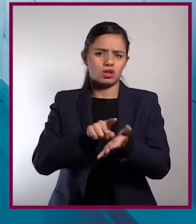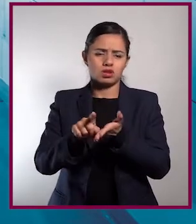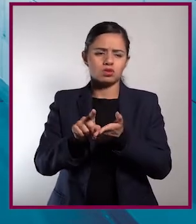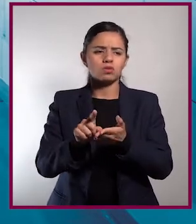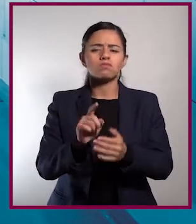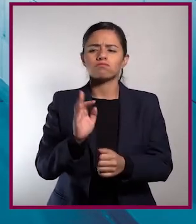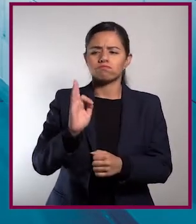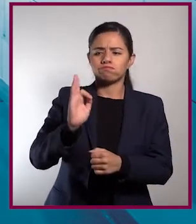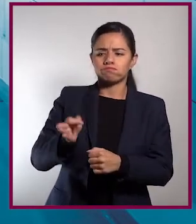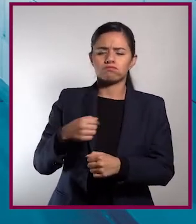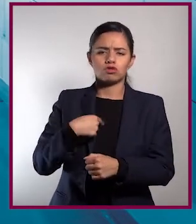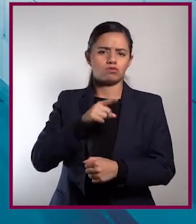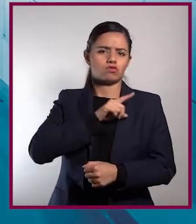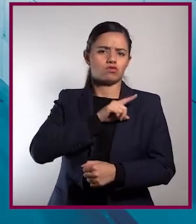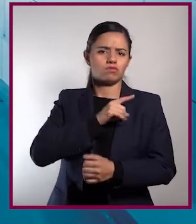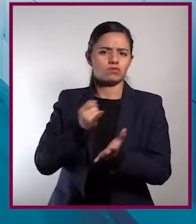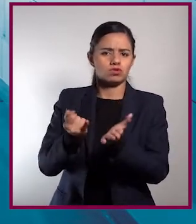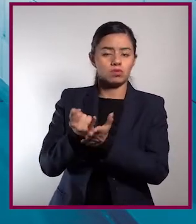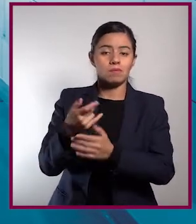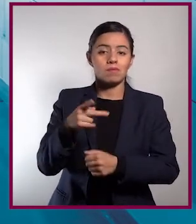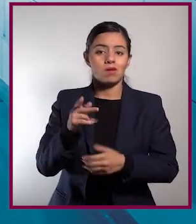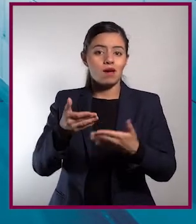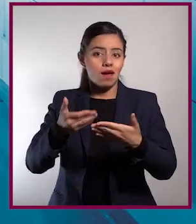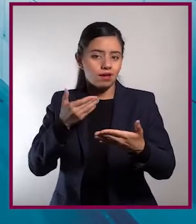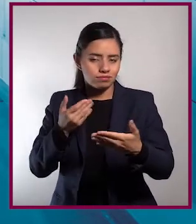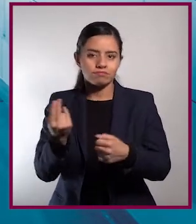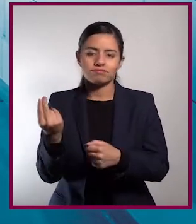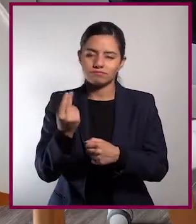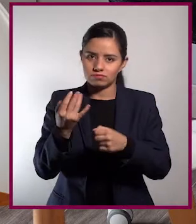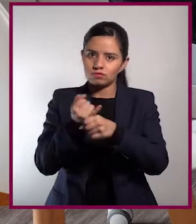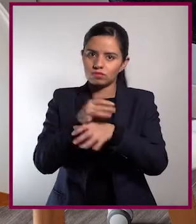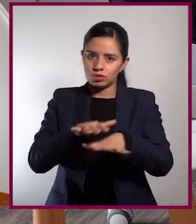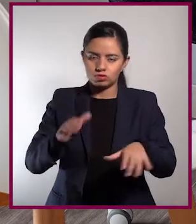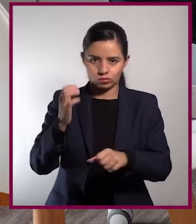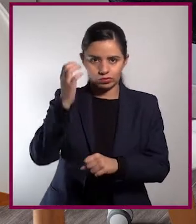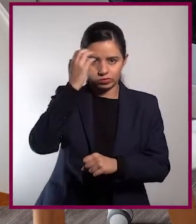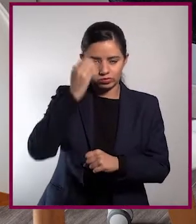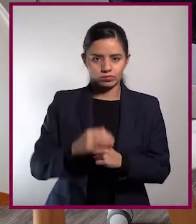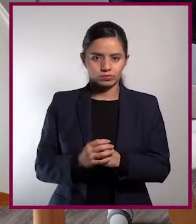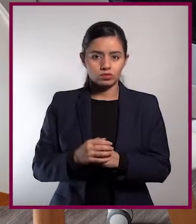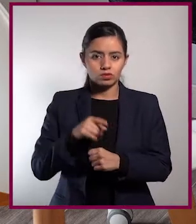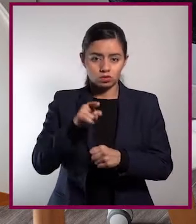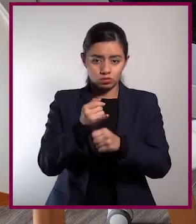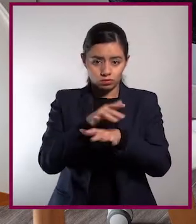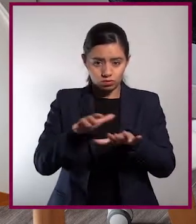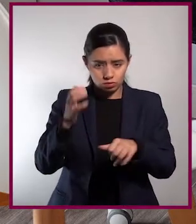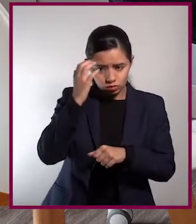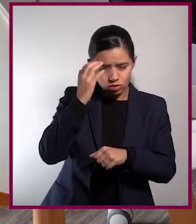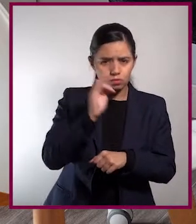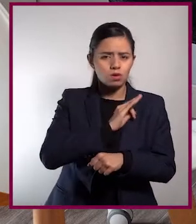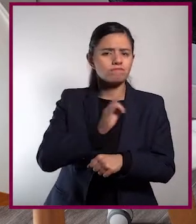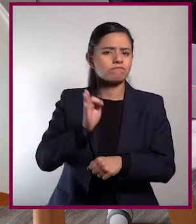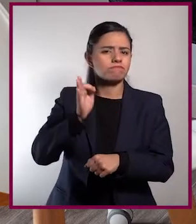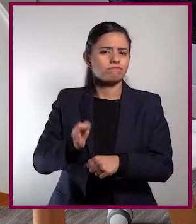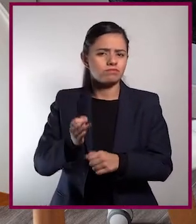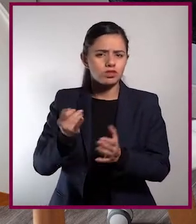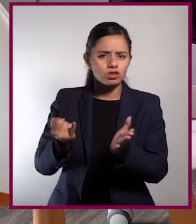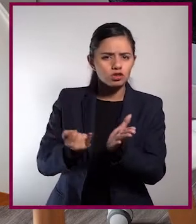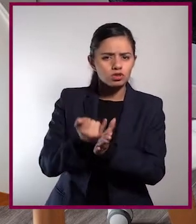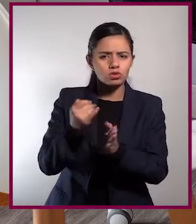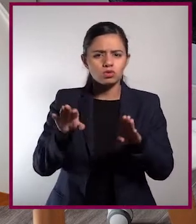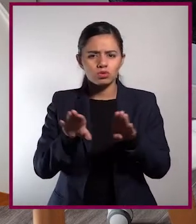derecho de otorgar un consentimiento por sí mismos, pero este debe ser informado. El consentimiento informado tiene la finalidad de garantizar que